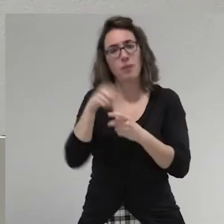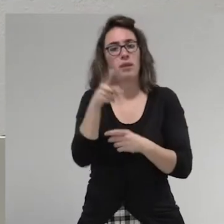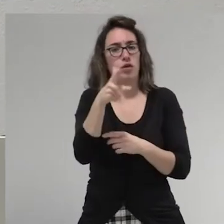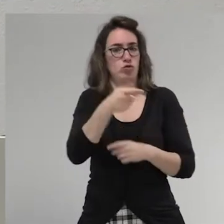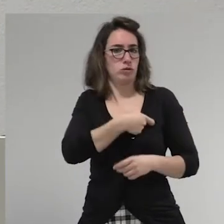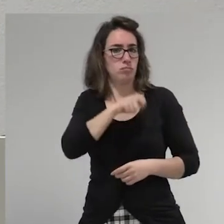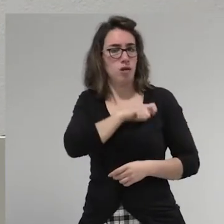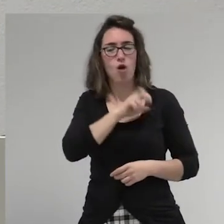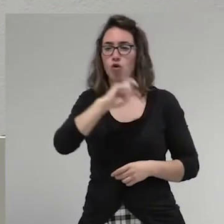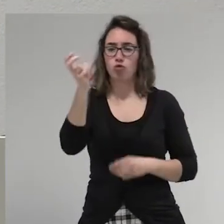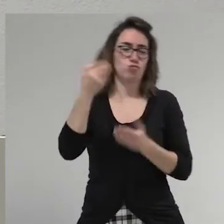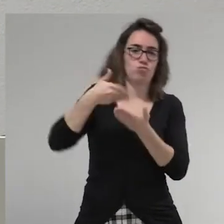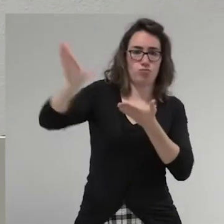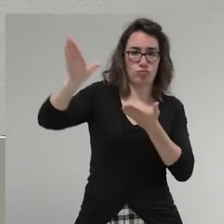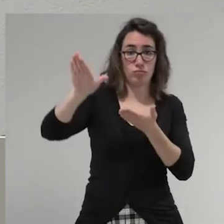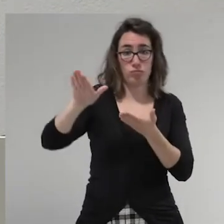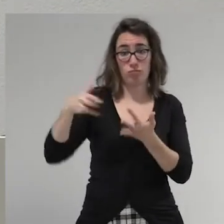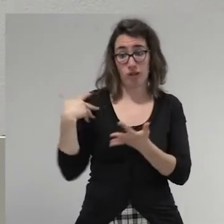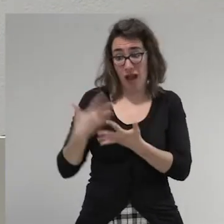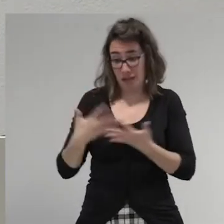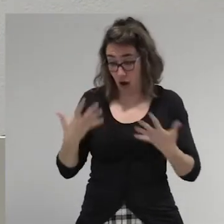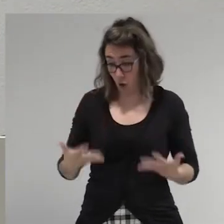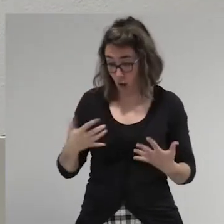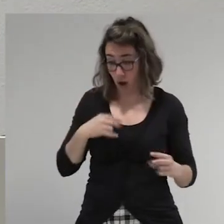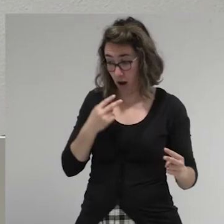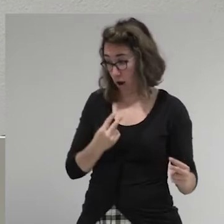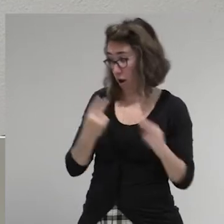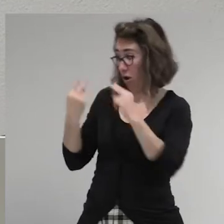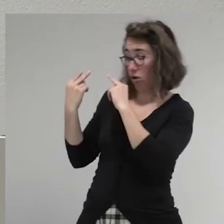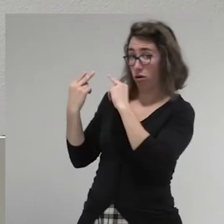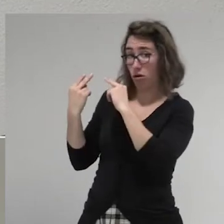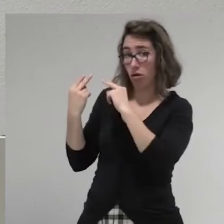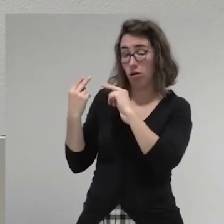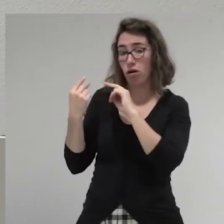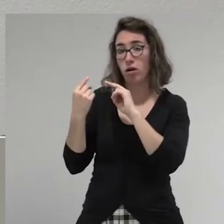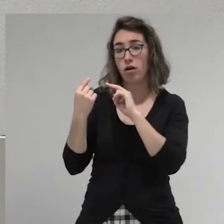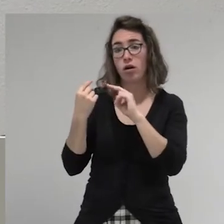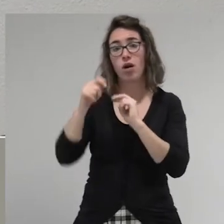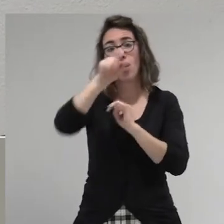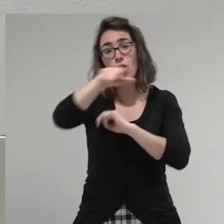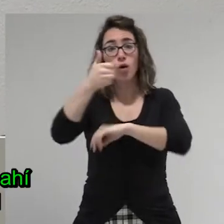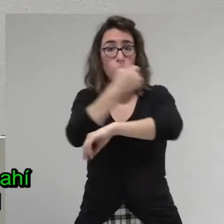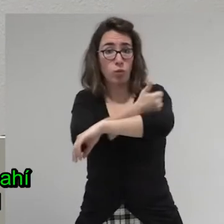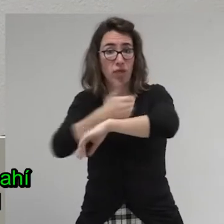Estado, que hasta el día de hoy, si miramos bien cuáles son las condiciones y los requisitos de la ciudadanía,